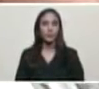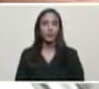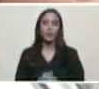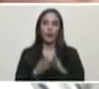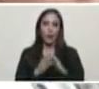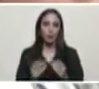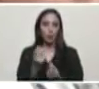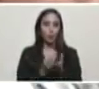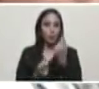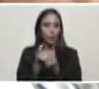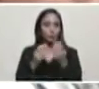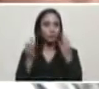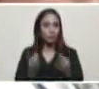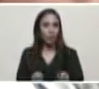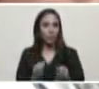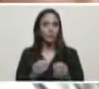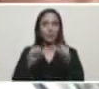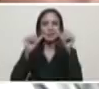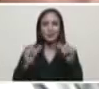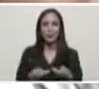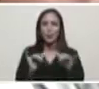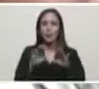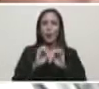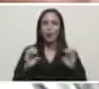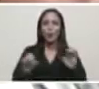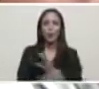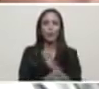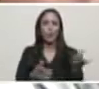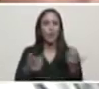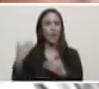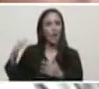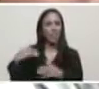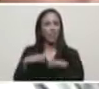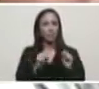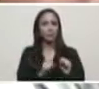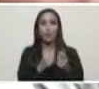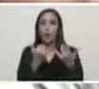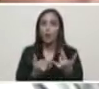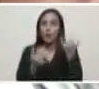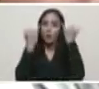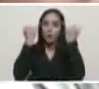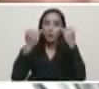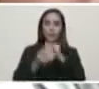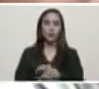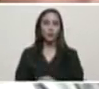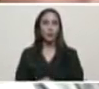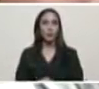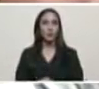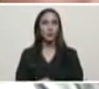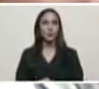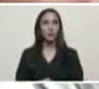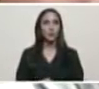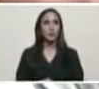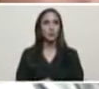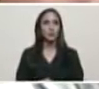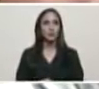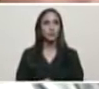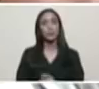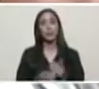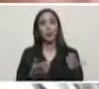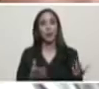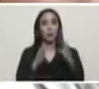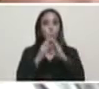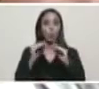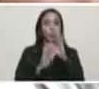derrota definitiva de un sistema educativo de Colonial debemos generar espacios de liberación espacios